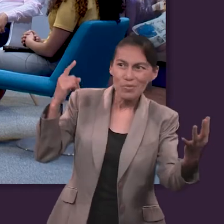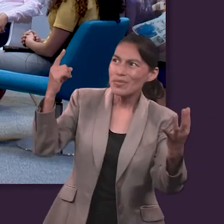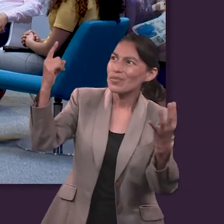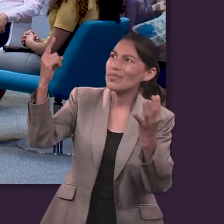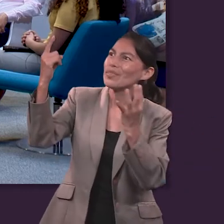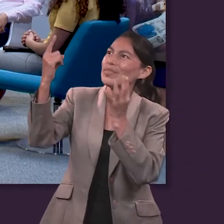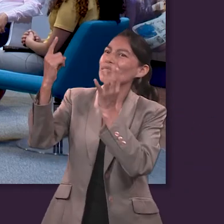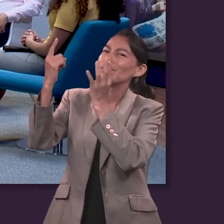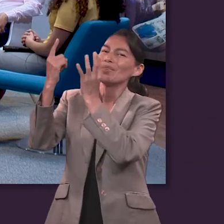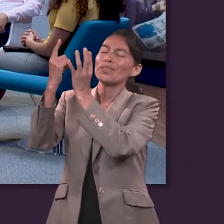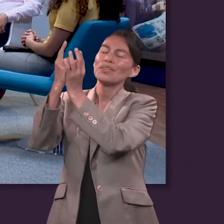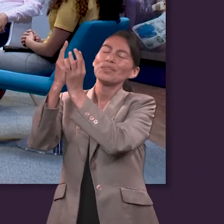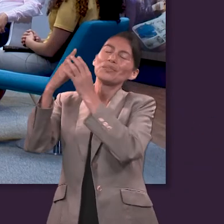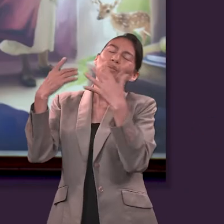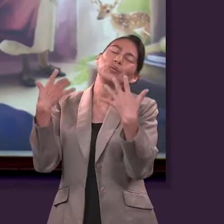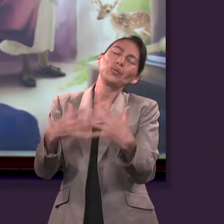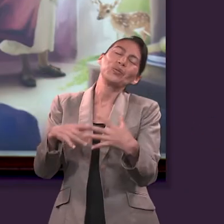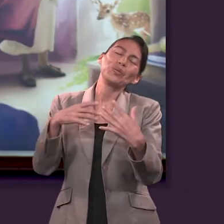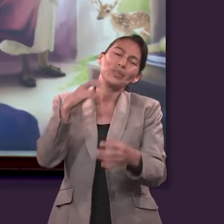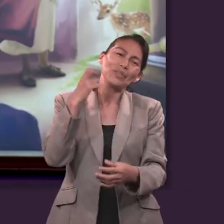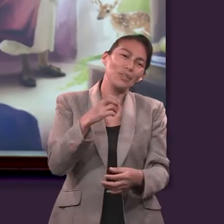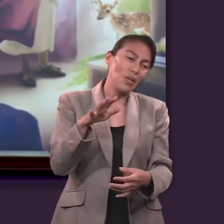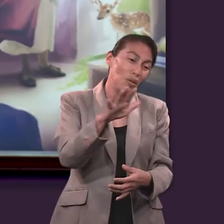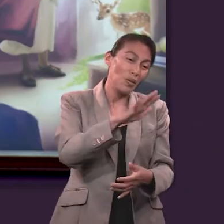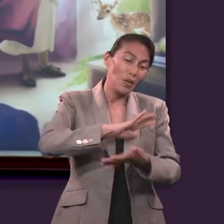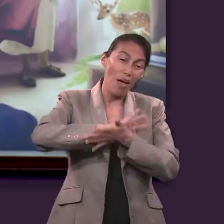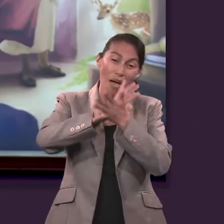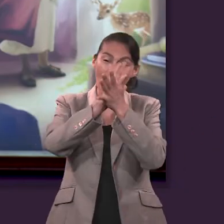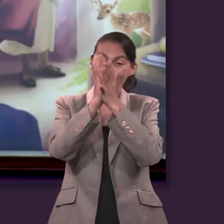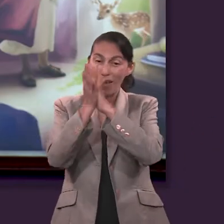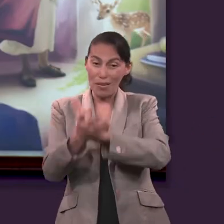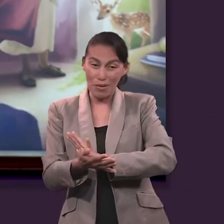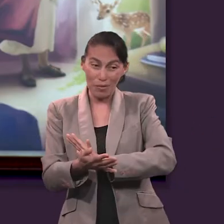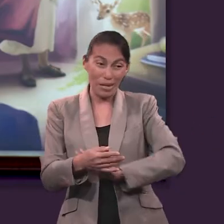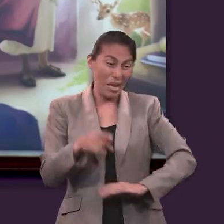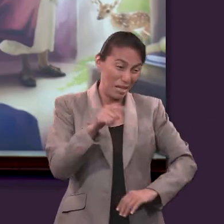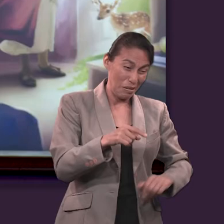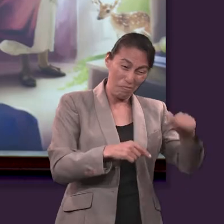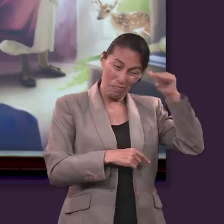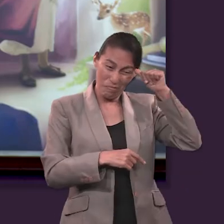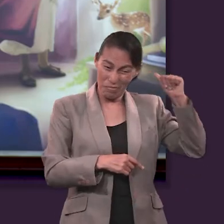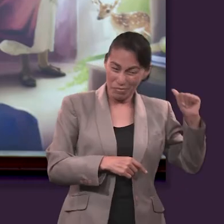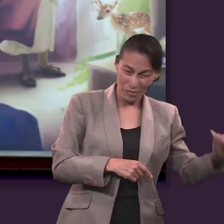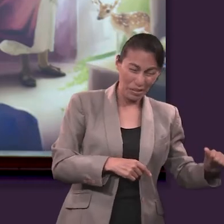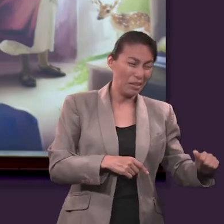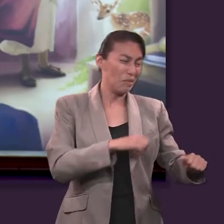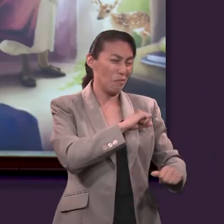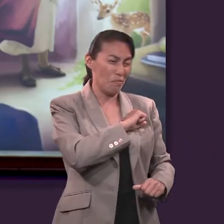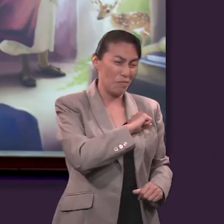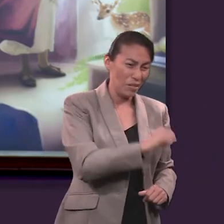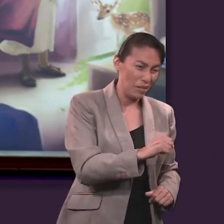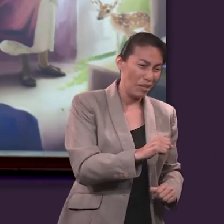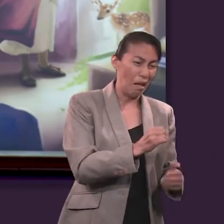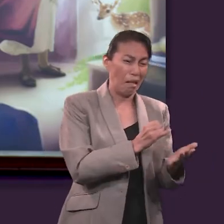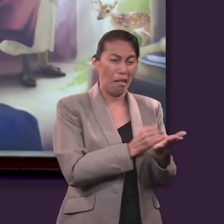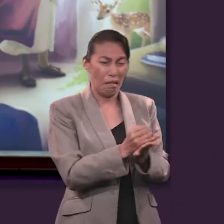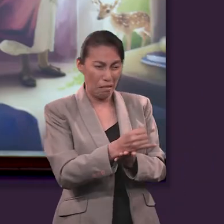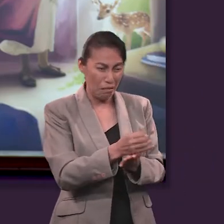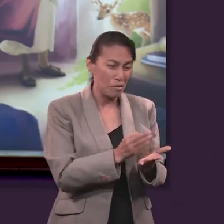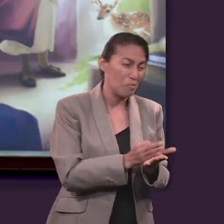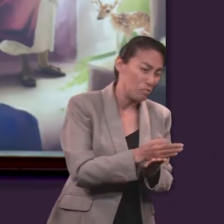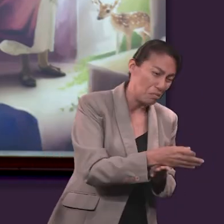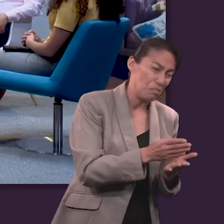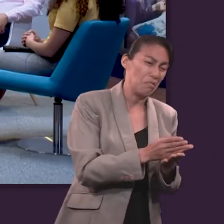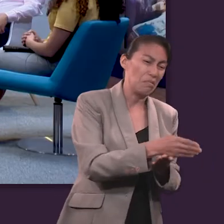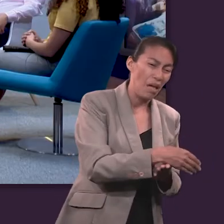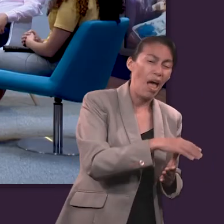gloria de Dios. Entonces, de esta manera podemos transformar esta atmósfera envenenada tanto por el pecado como